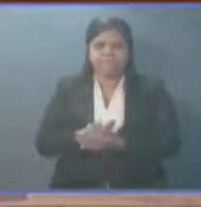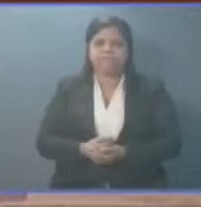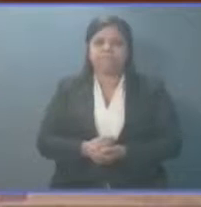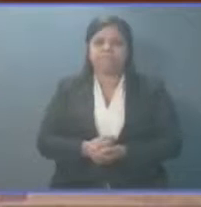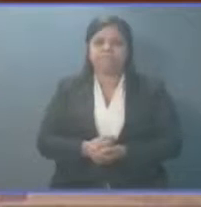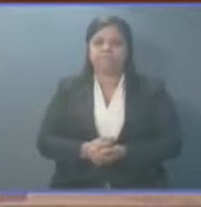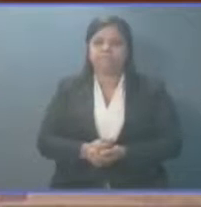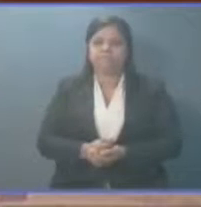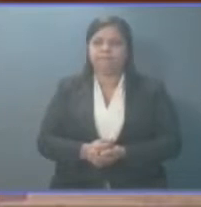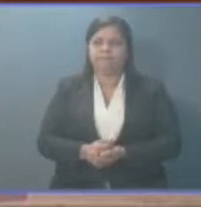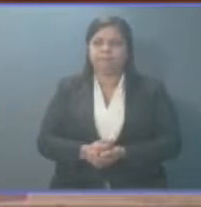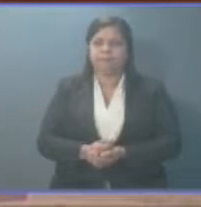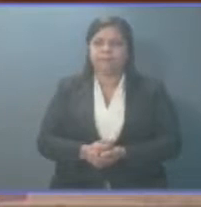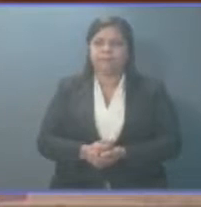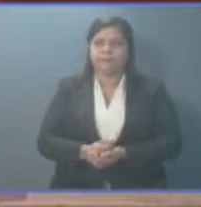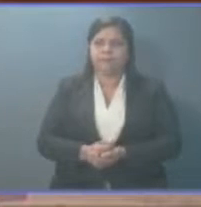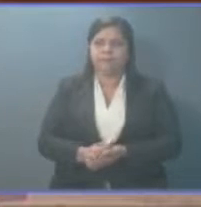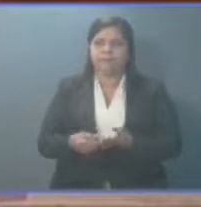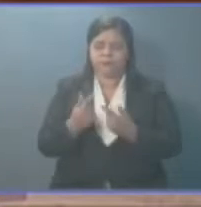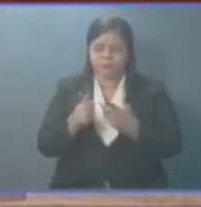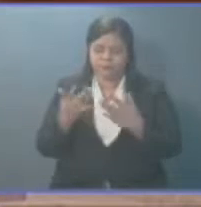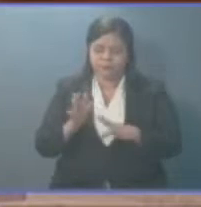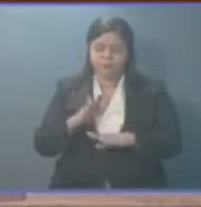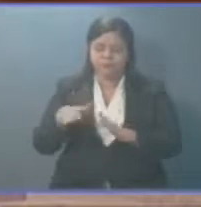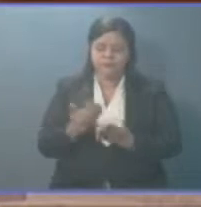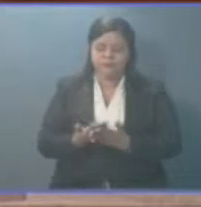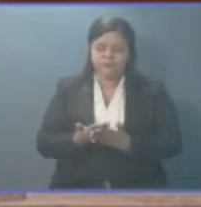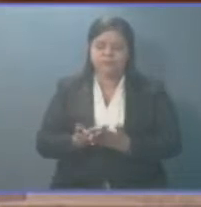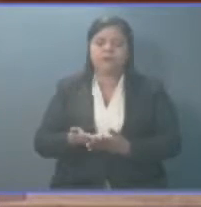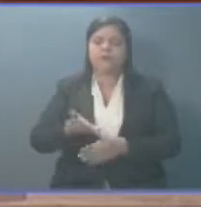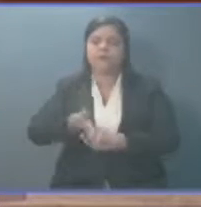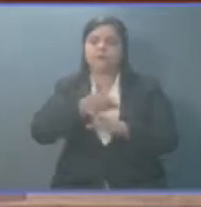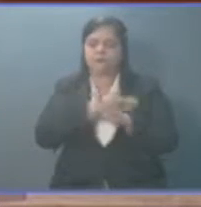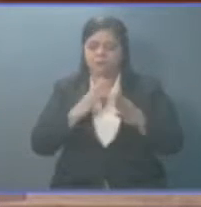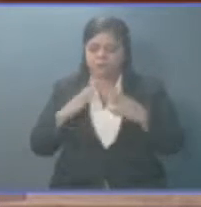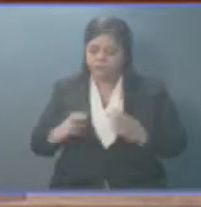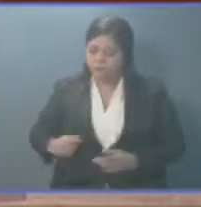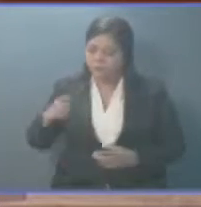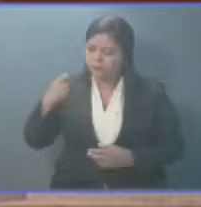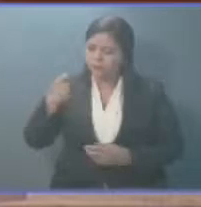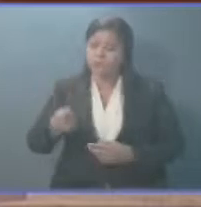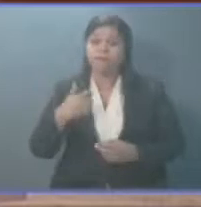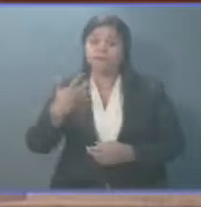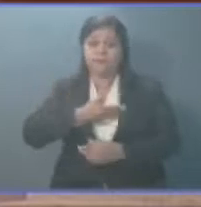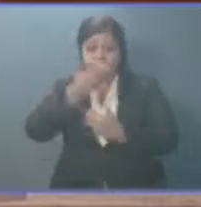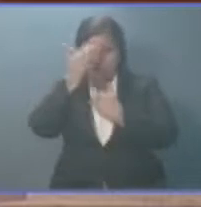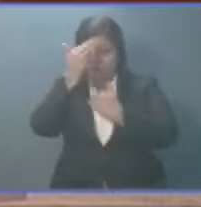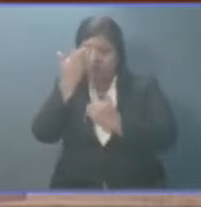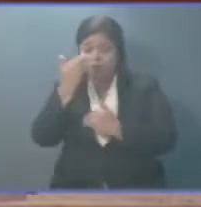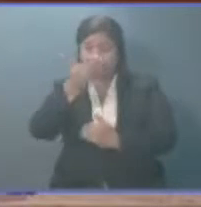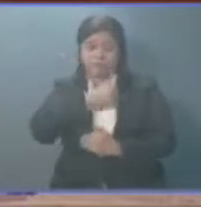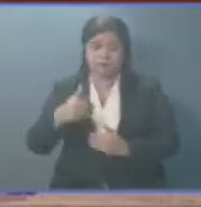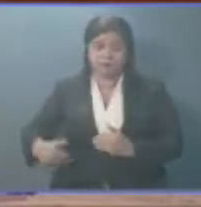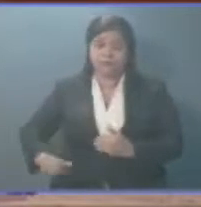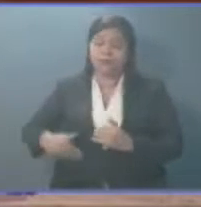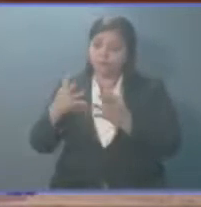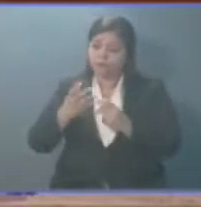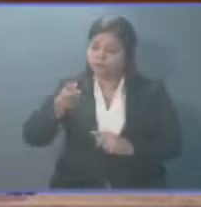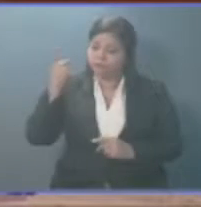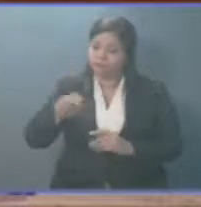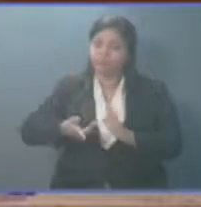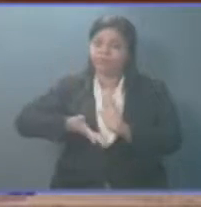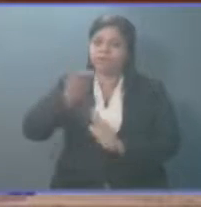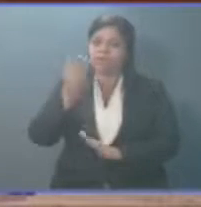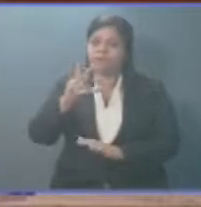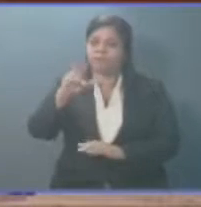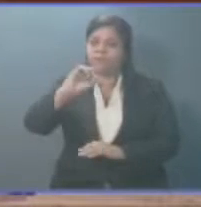y, perdón, que son subsidiados por el Estado. Y dimos cumplimiento a la orden del presidente de aumentar en un